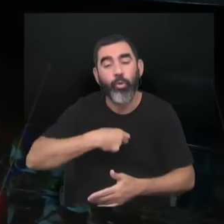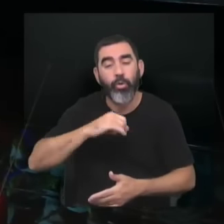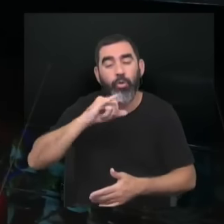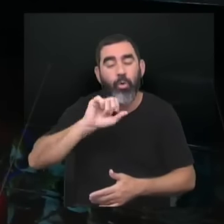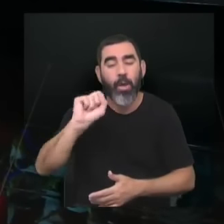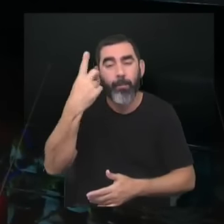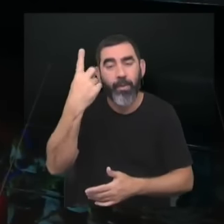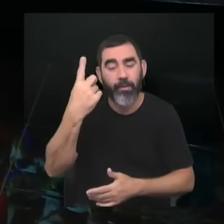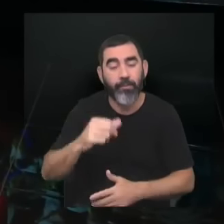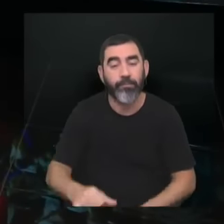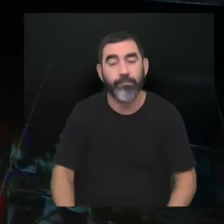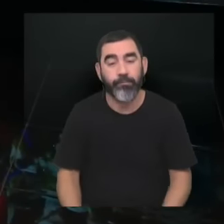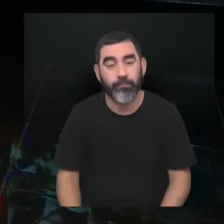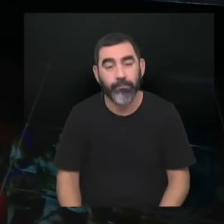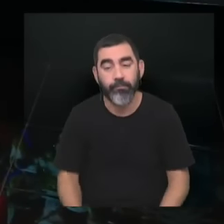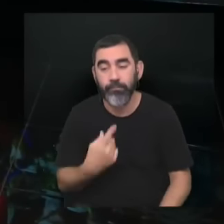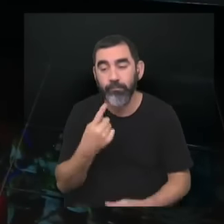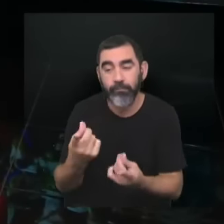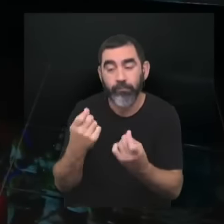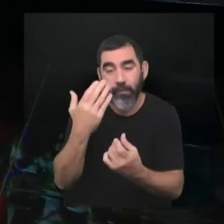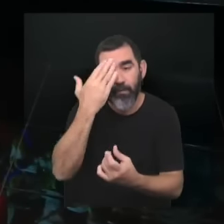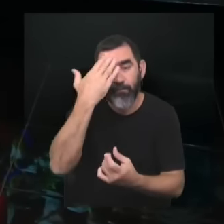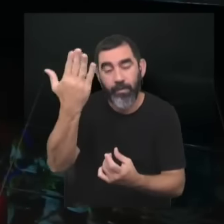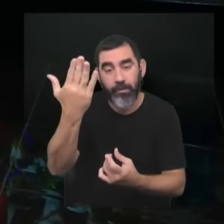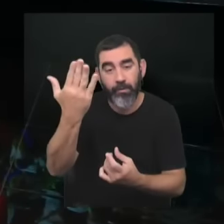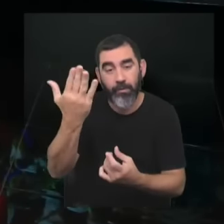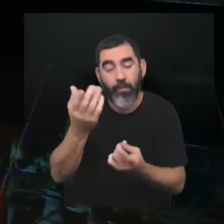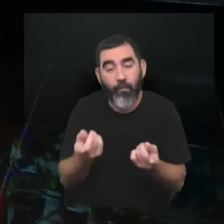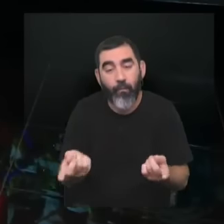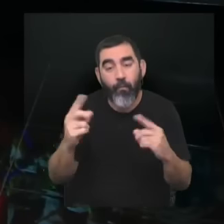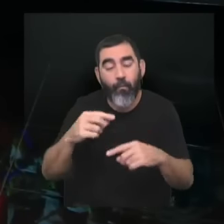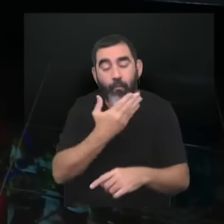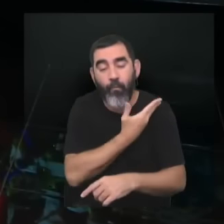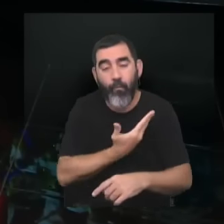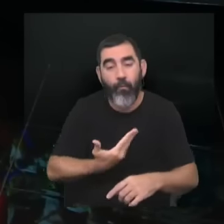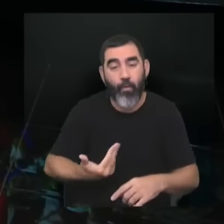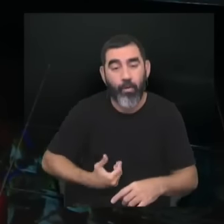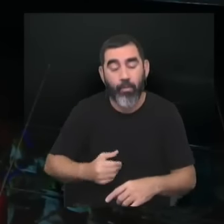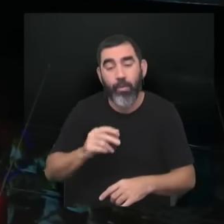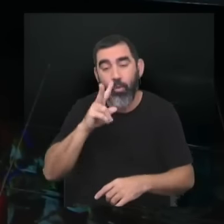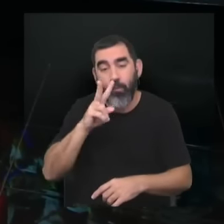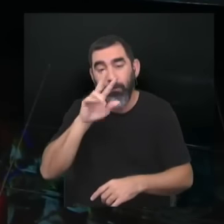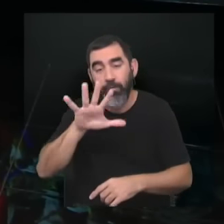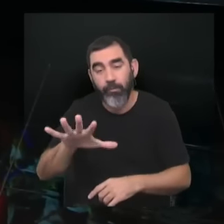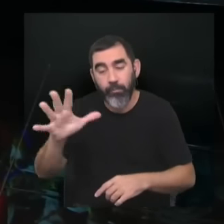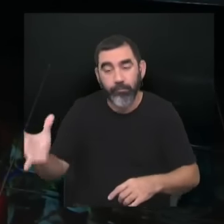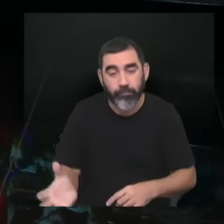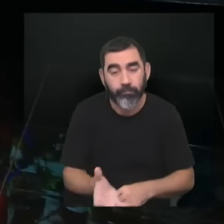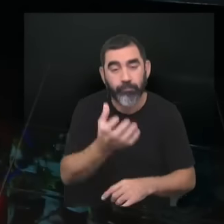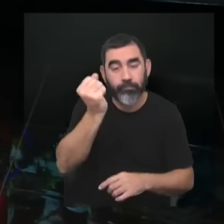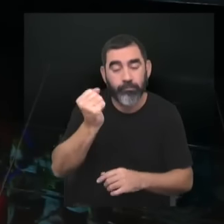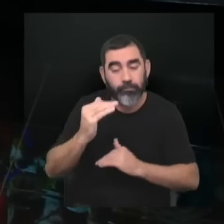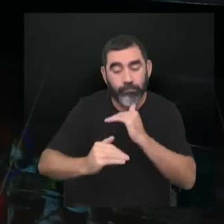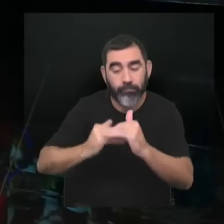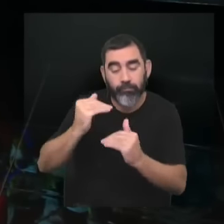las piedras donde destacó la necesidad de que el frente amplio vuelva al gobierno en 2025 para recuperar así lo dijo el